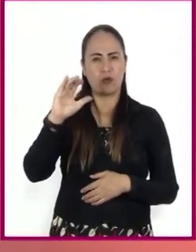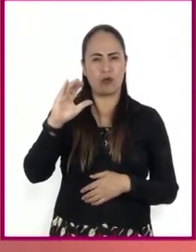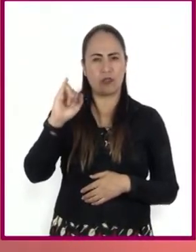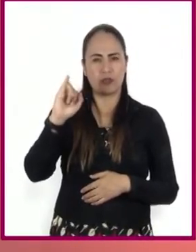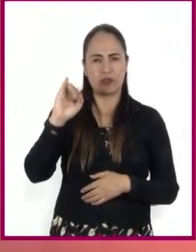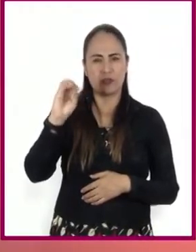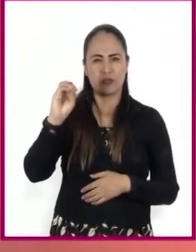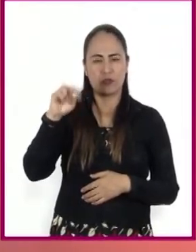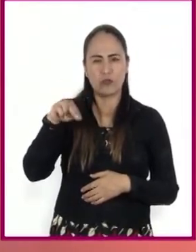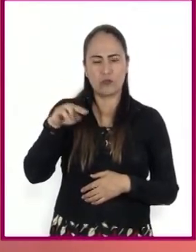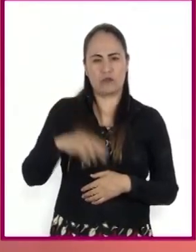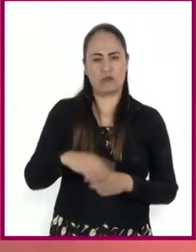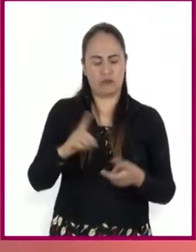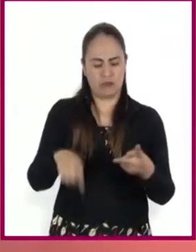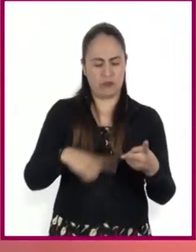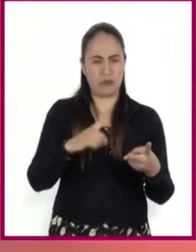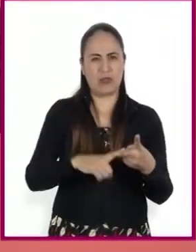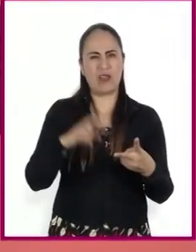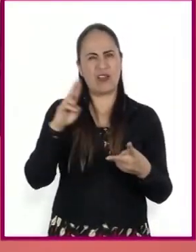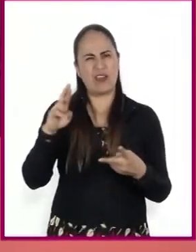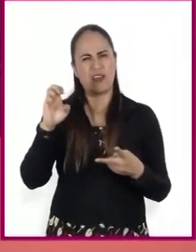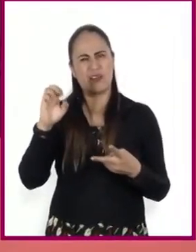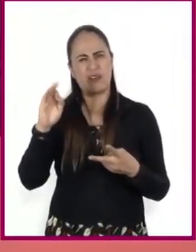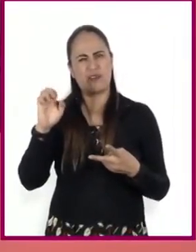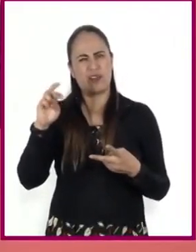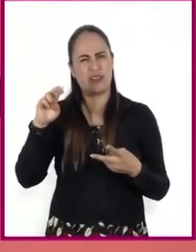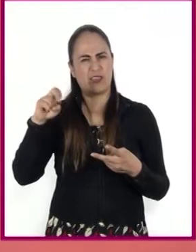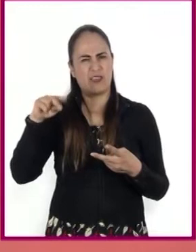dime, ¿cuál es el referente?